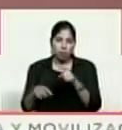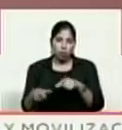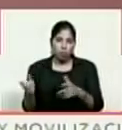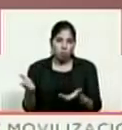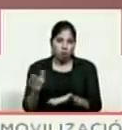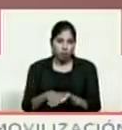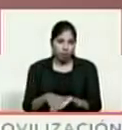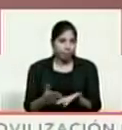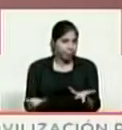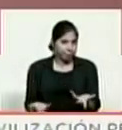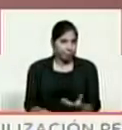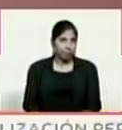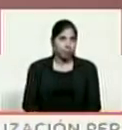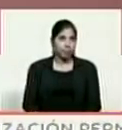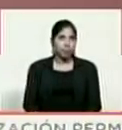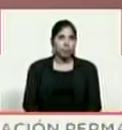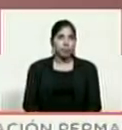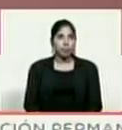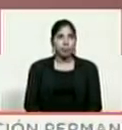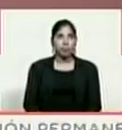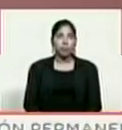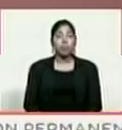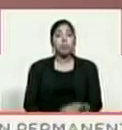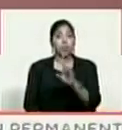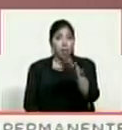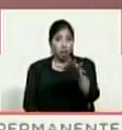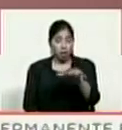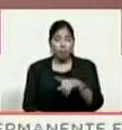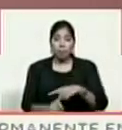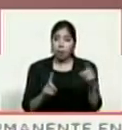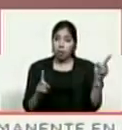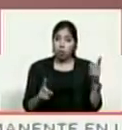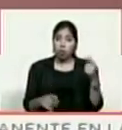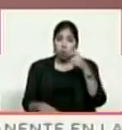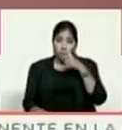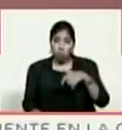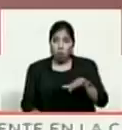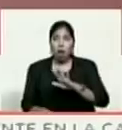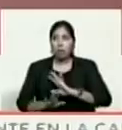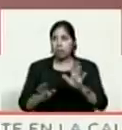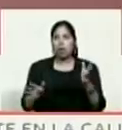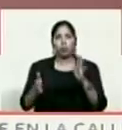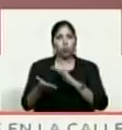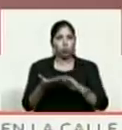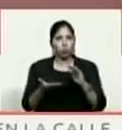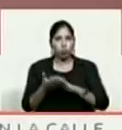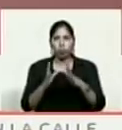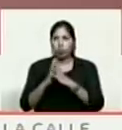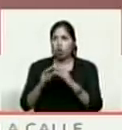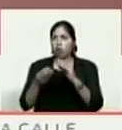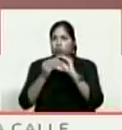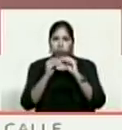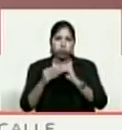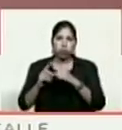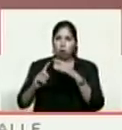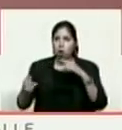Que el pueblo de Venezuela haya ganado esta batalla no quiere decir que no debamos mantenernos alerta.